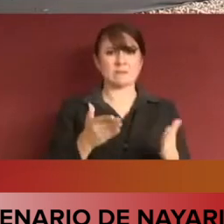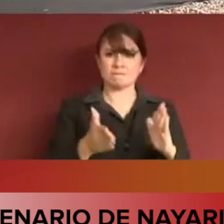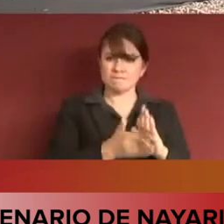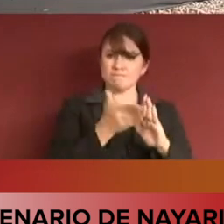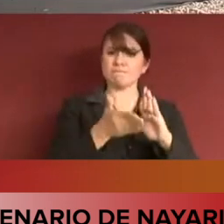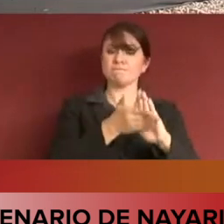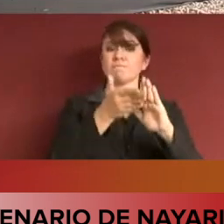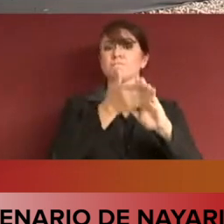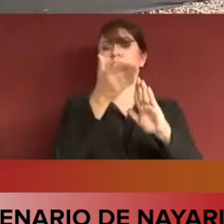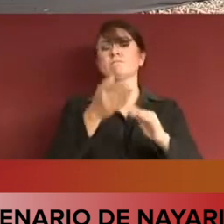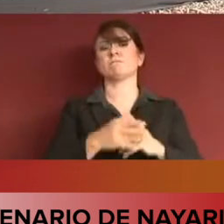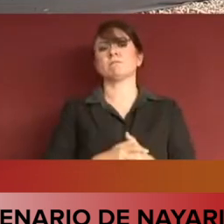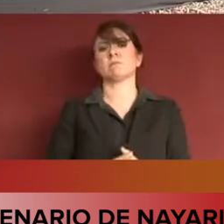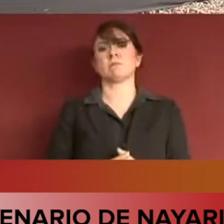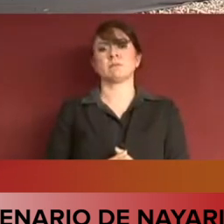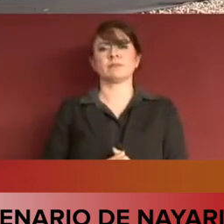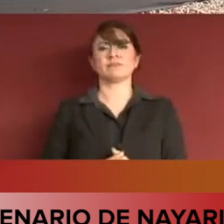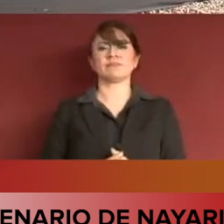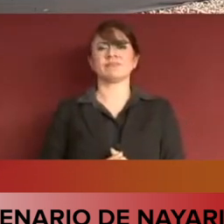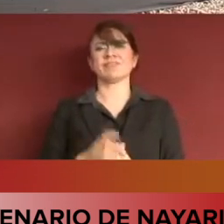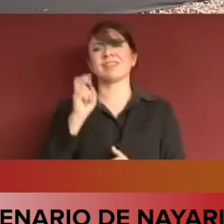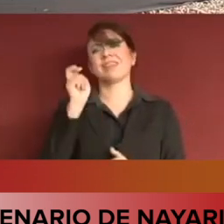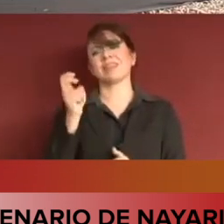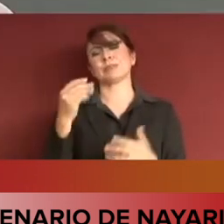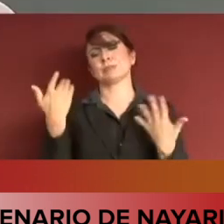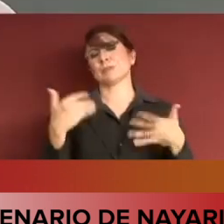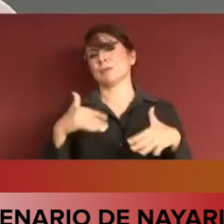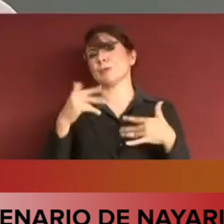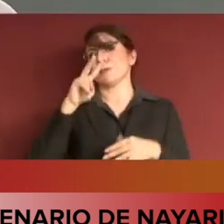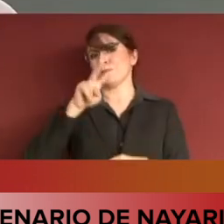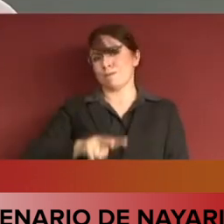esto es una garantía.